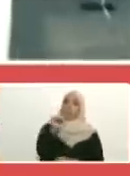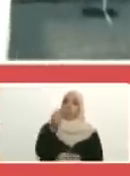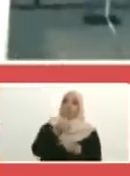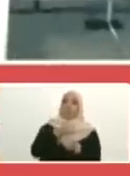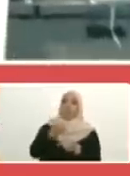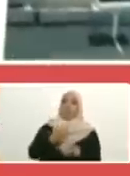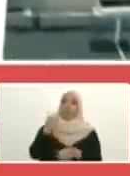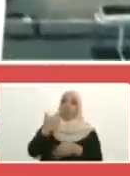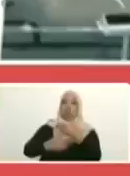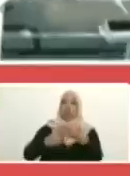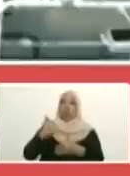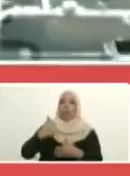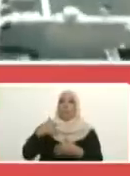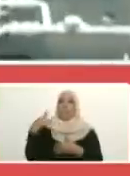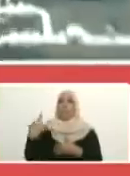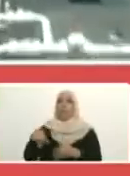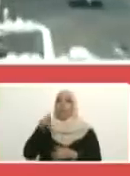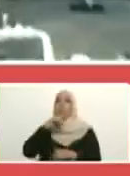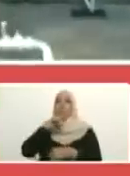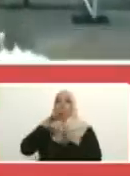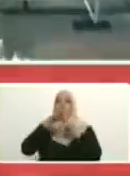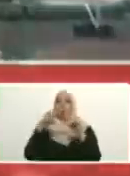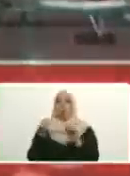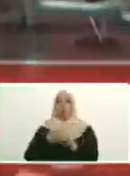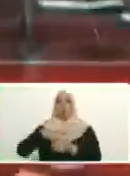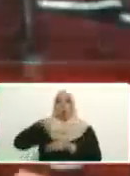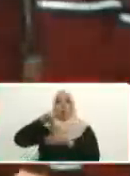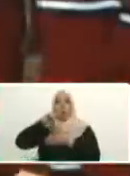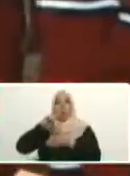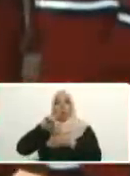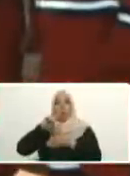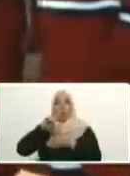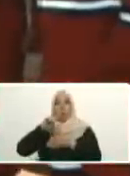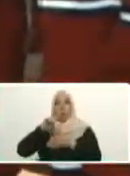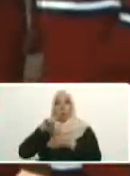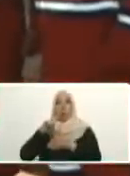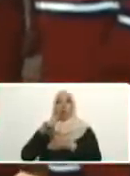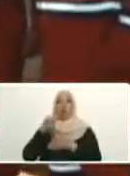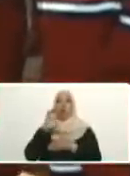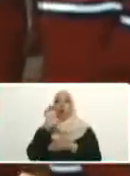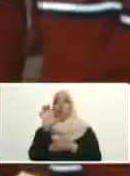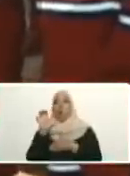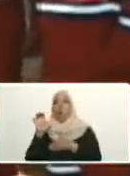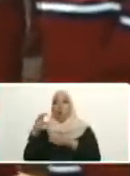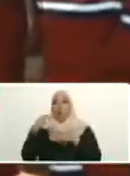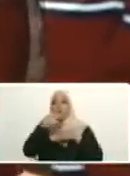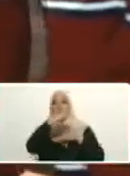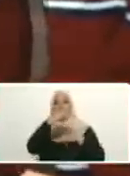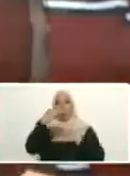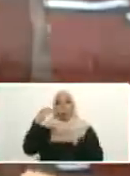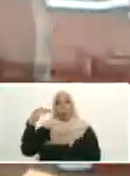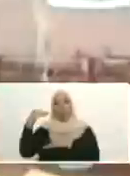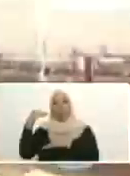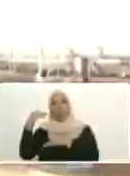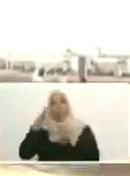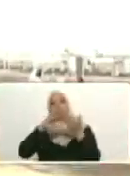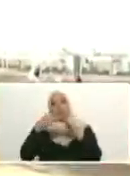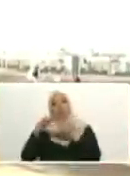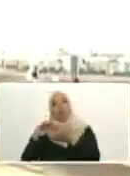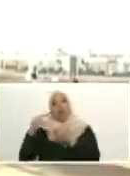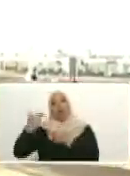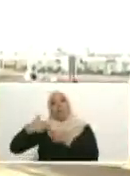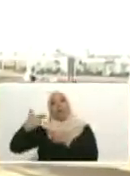la Macoya más grande de toda América Latina y el Caribe. La Macoya Cacique